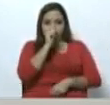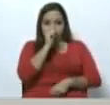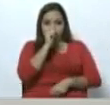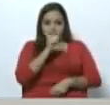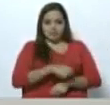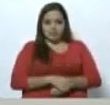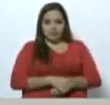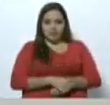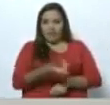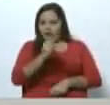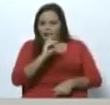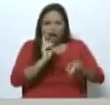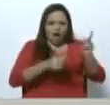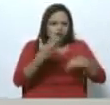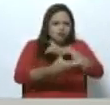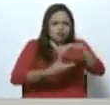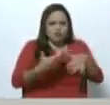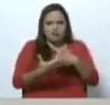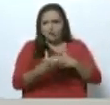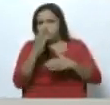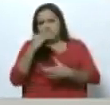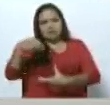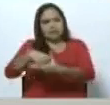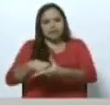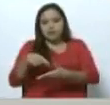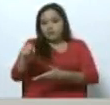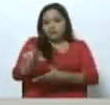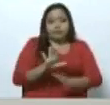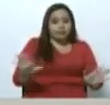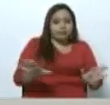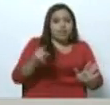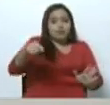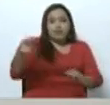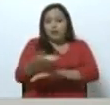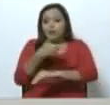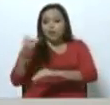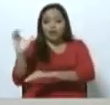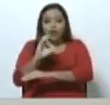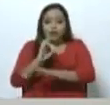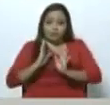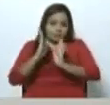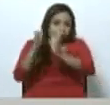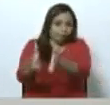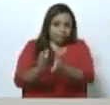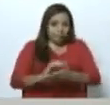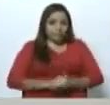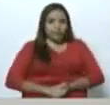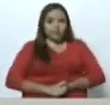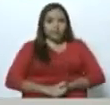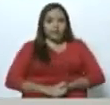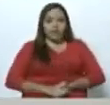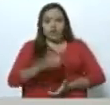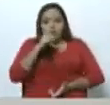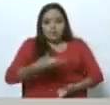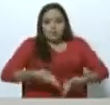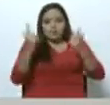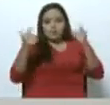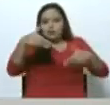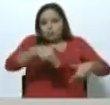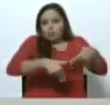problema, no tiene nada que ver el gobierno de Venezuela. Fue el gobierno colombiano, los consulados colombianos que no permitieron el voto,